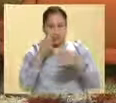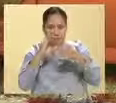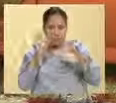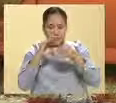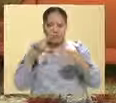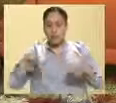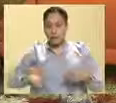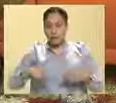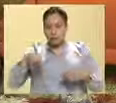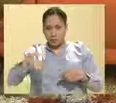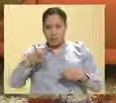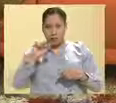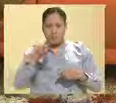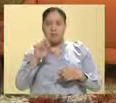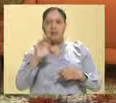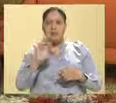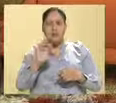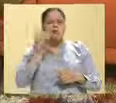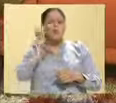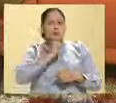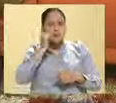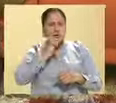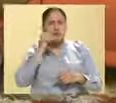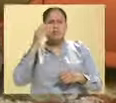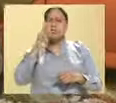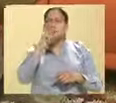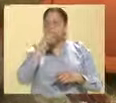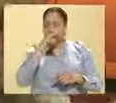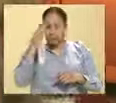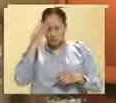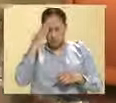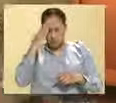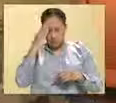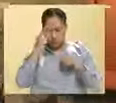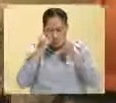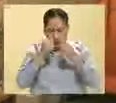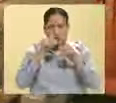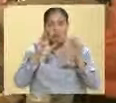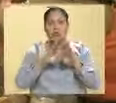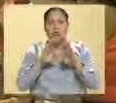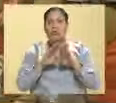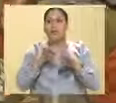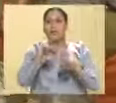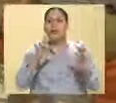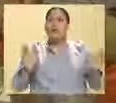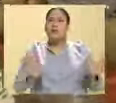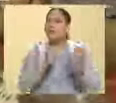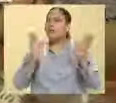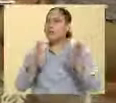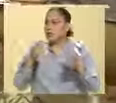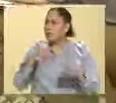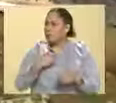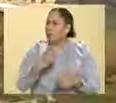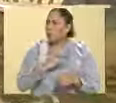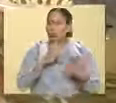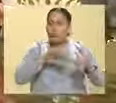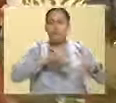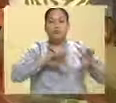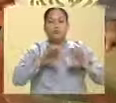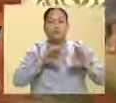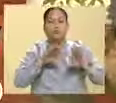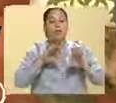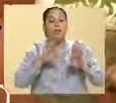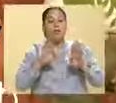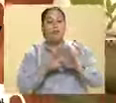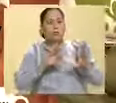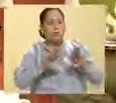nuestro gobierno del Distrito Federal, pues siempre está muy preocupado y pues dando fomento al autoempleo, mejorando las condiciones de